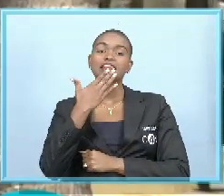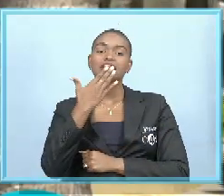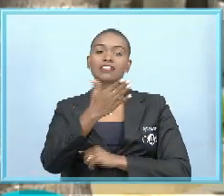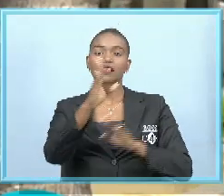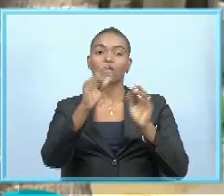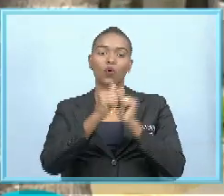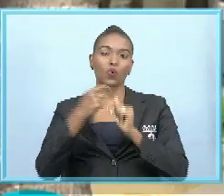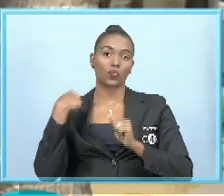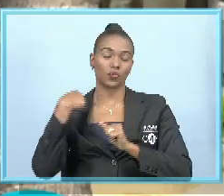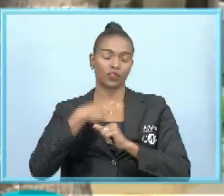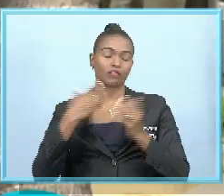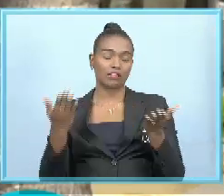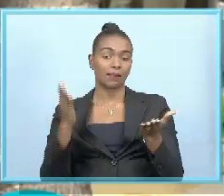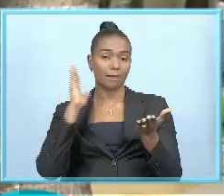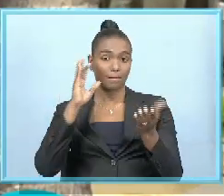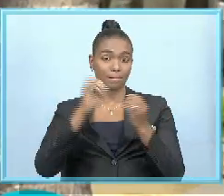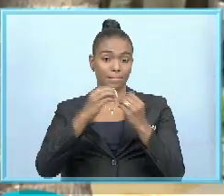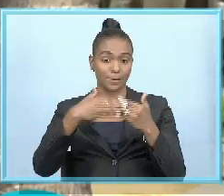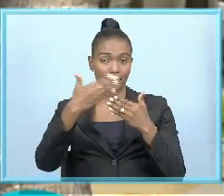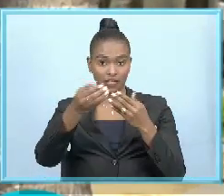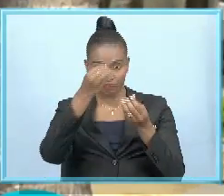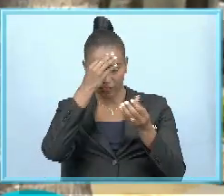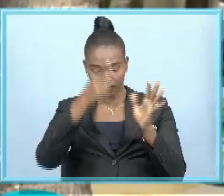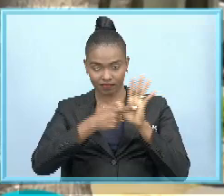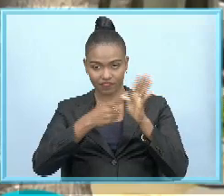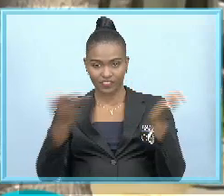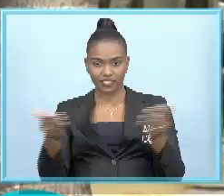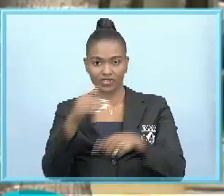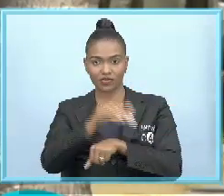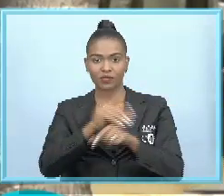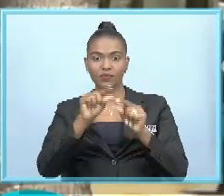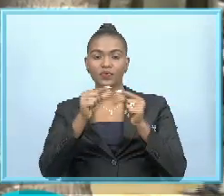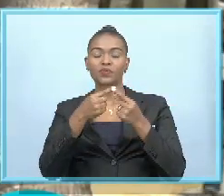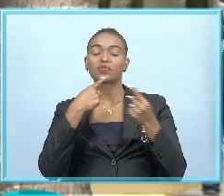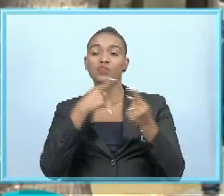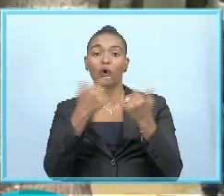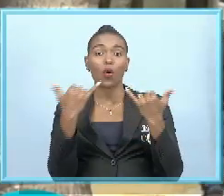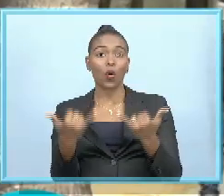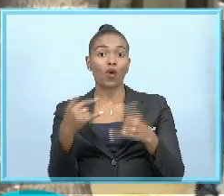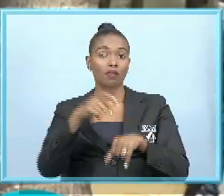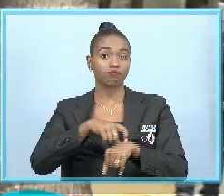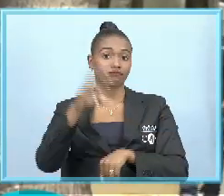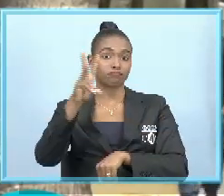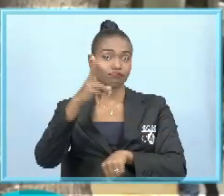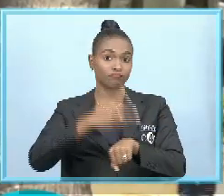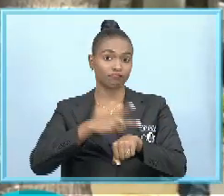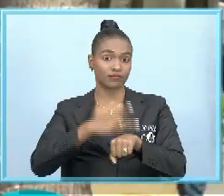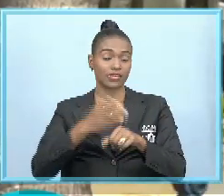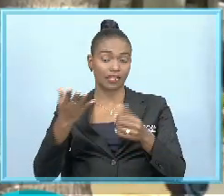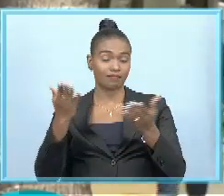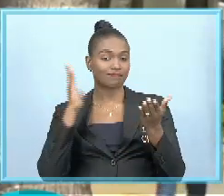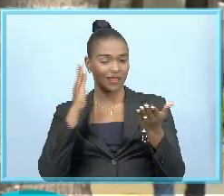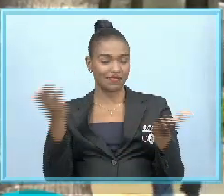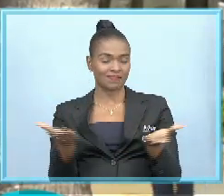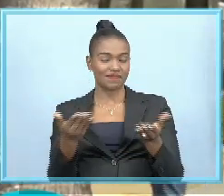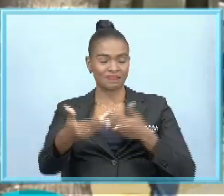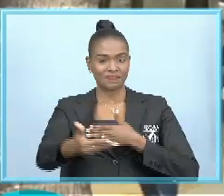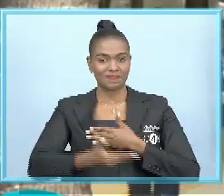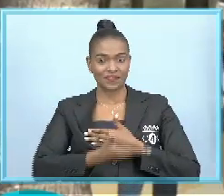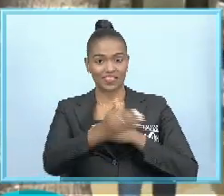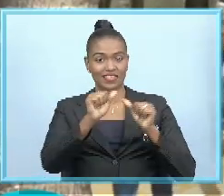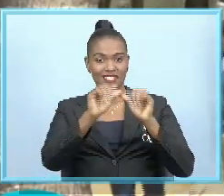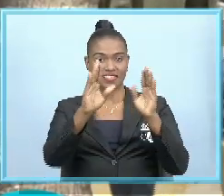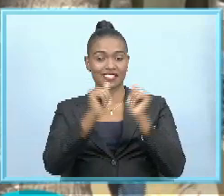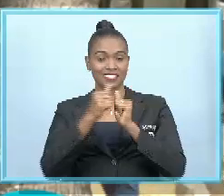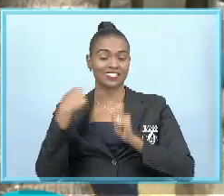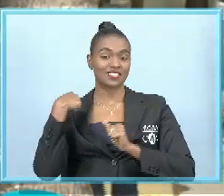por la sintonía. Por supuesto, tendremos más detalles en nuestra emisión estelar de Central de Noticias. Hoy a las 6 de la tarde es la cita, así que les invitamos a unirse